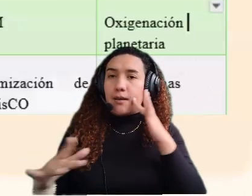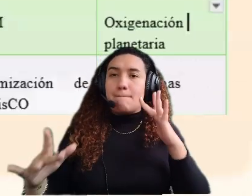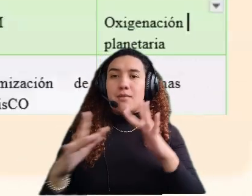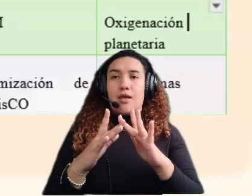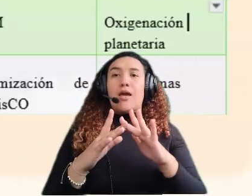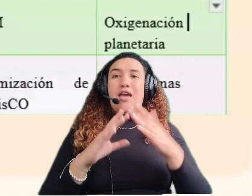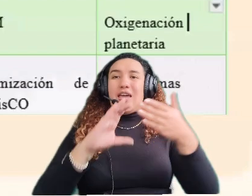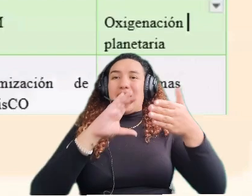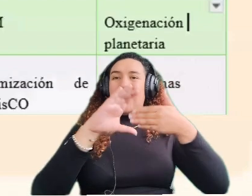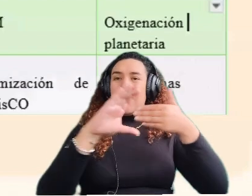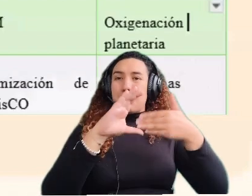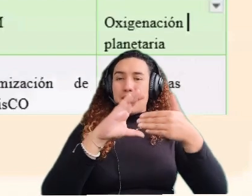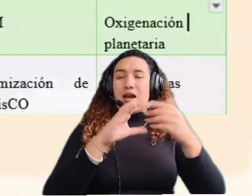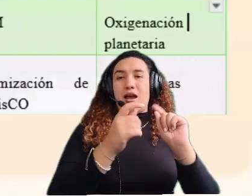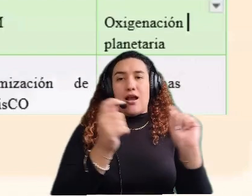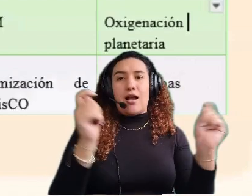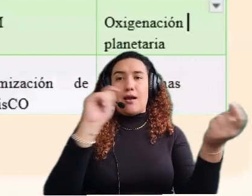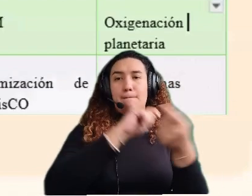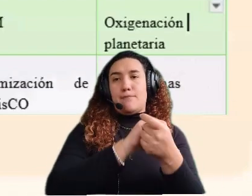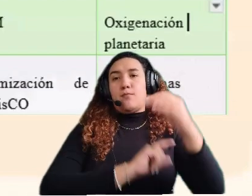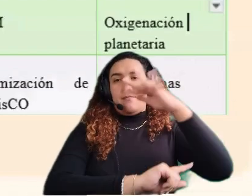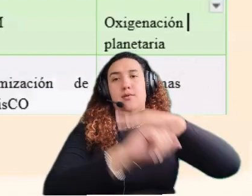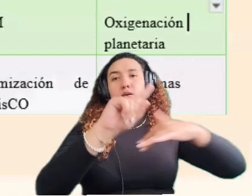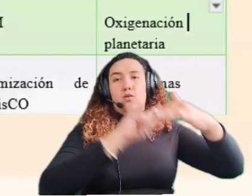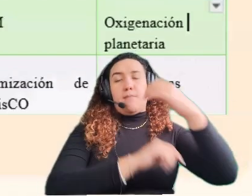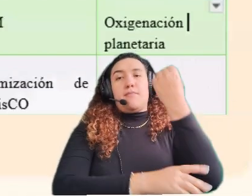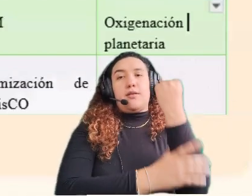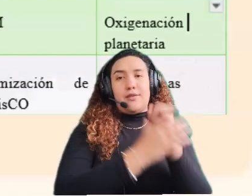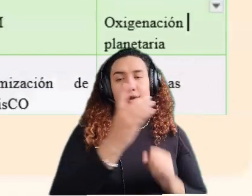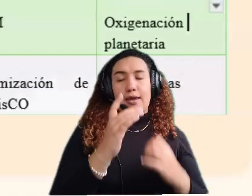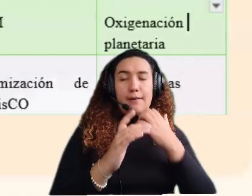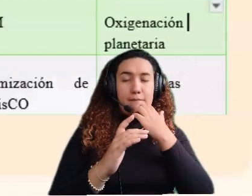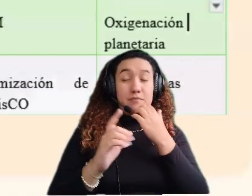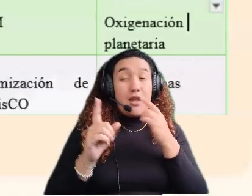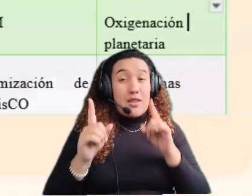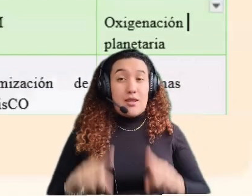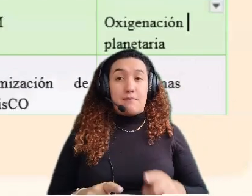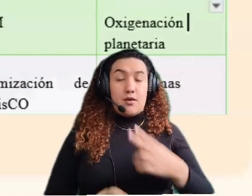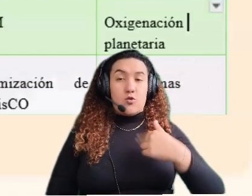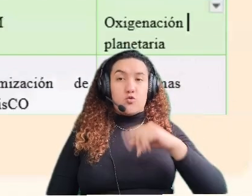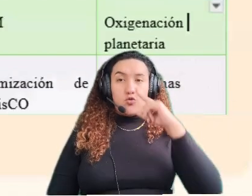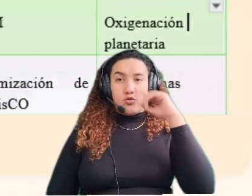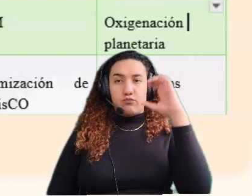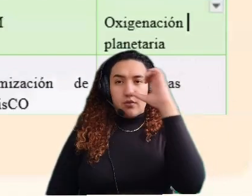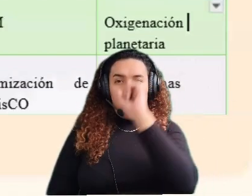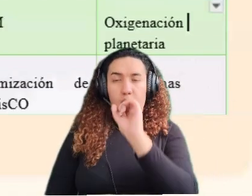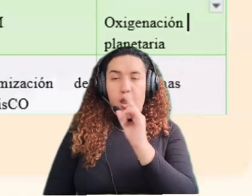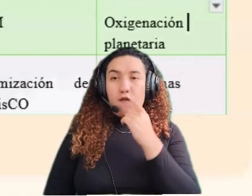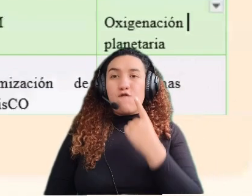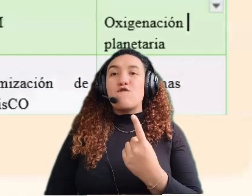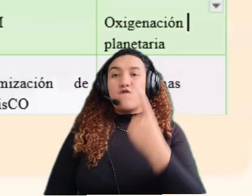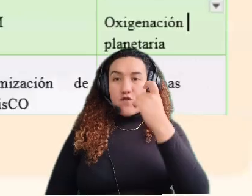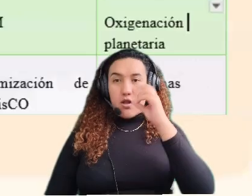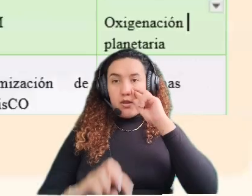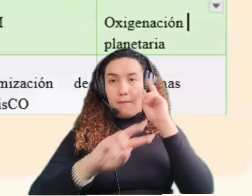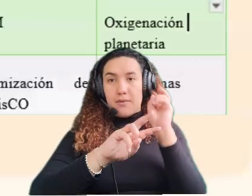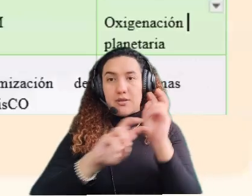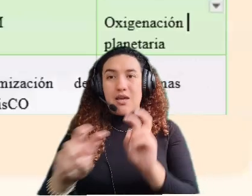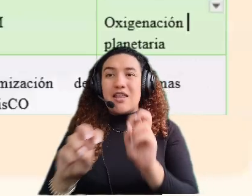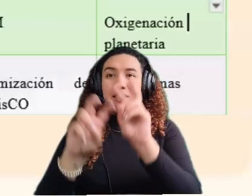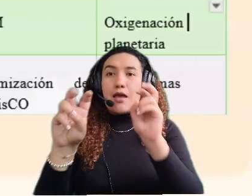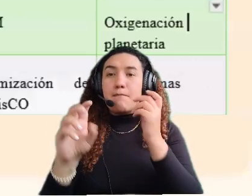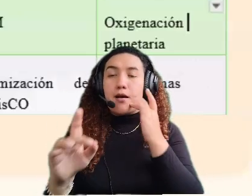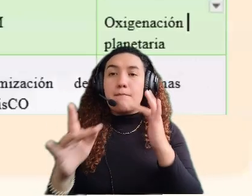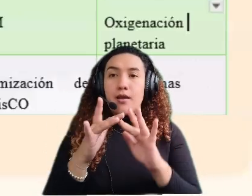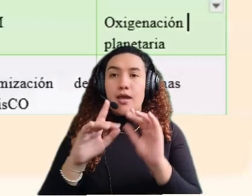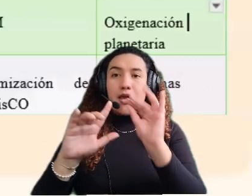cambio climático. Identificamos también vacíos importantes como la falta de estudios sobre adaptaciones celulares